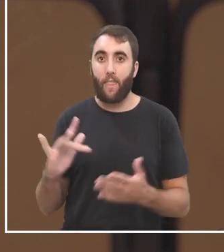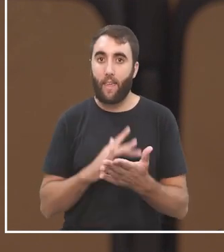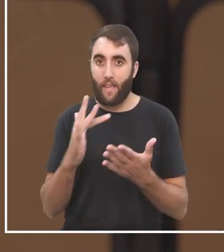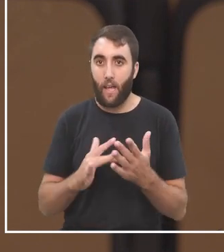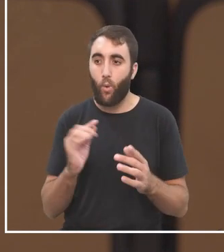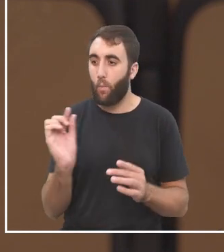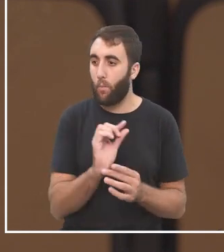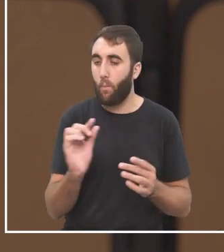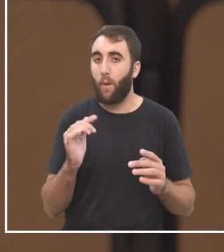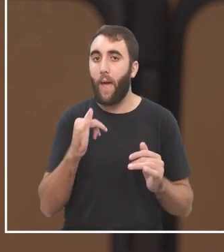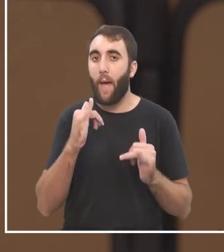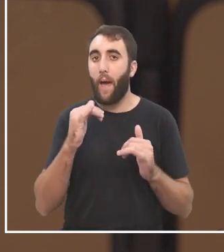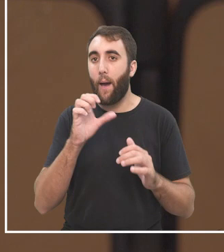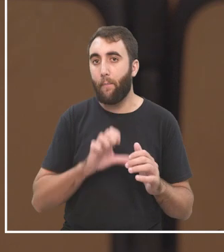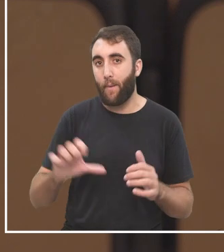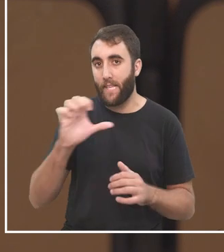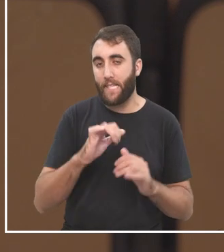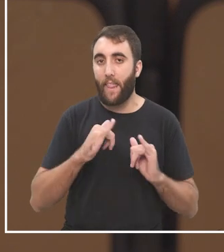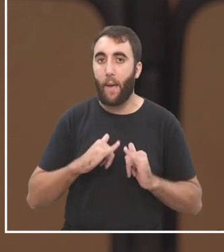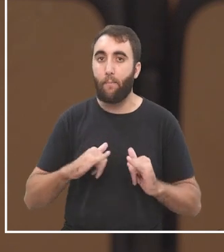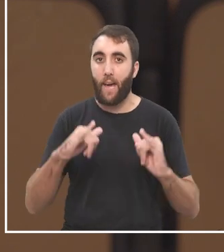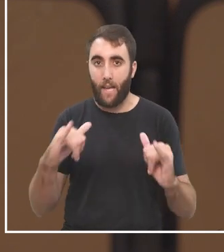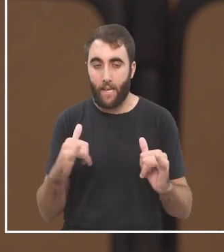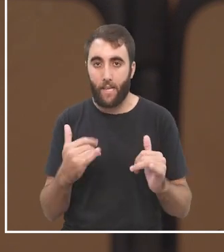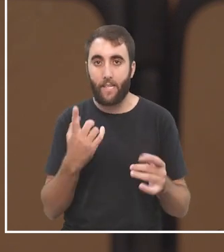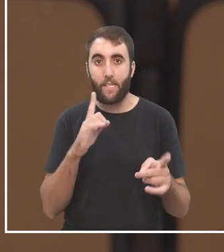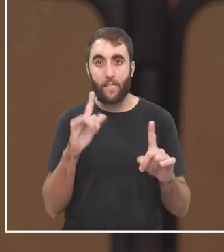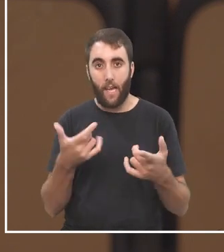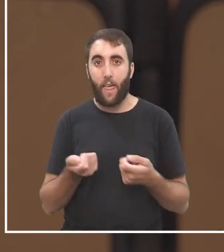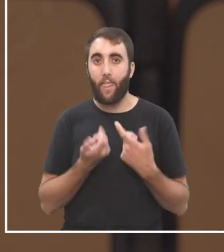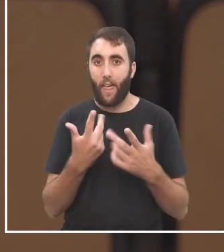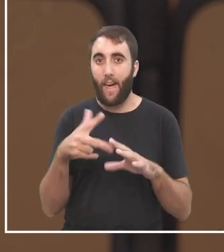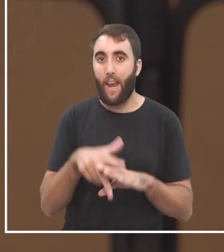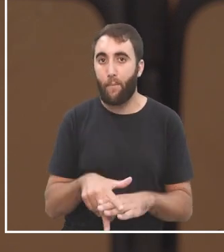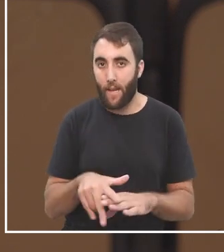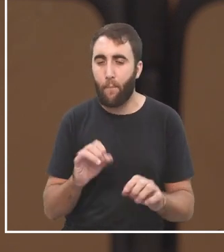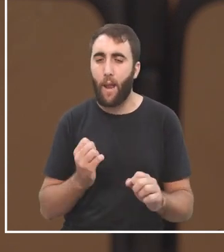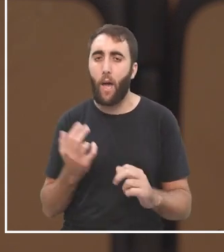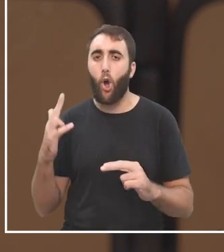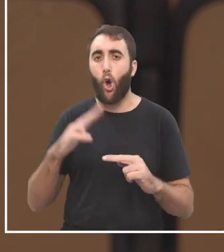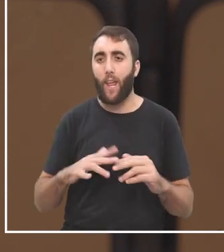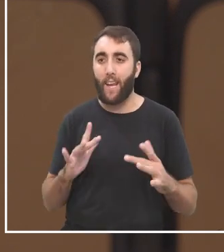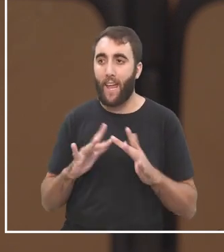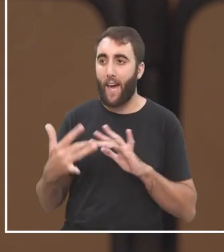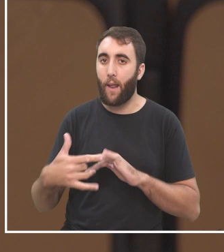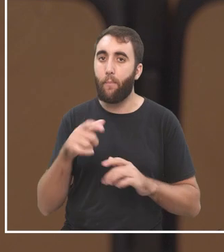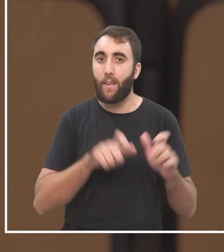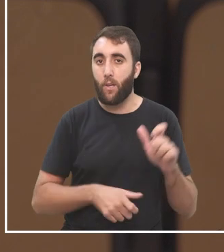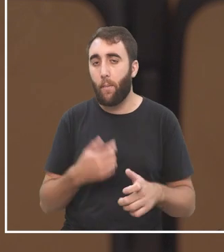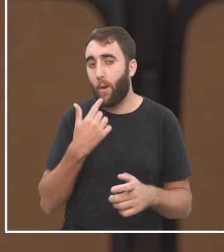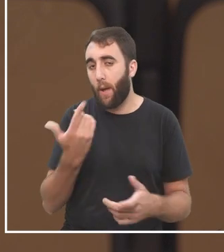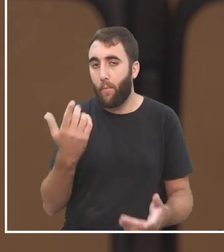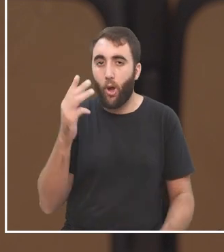de empresas que son empresas de marketing, que sin embargo ofrecen herramientas para conectar personas, que llamamos la red